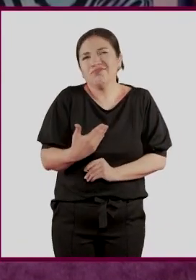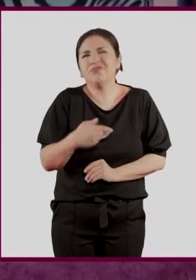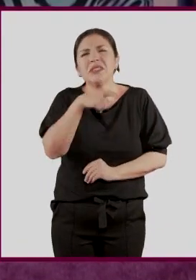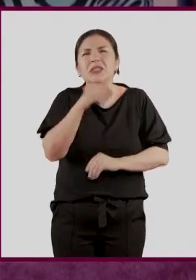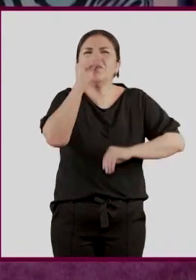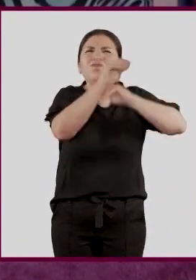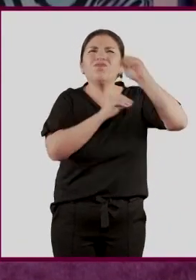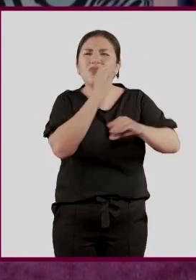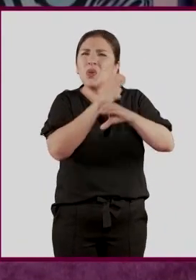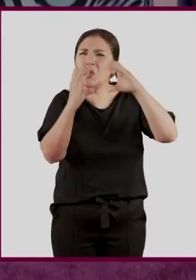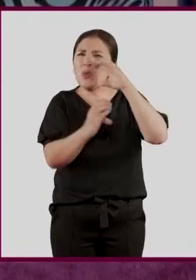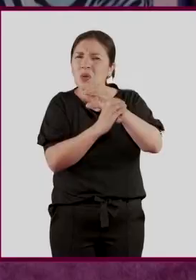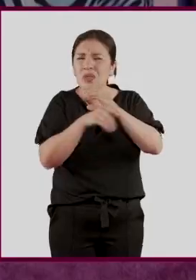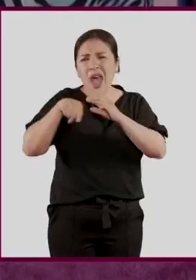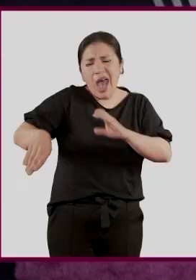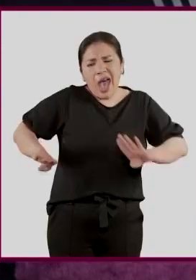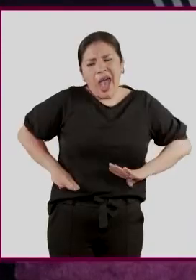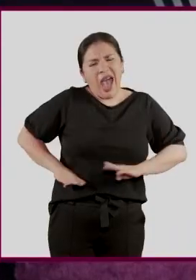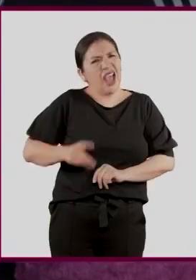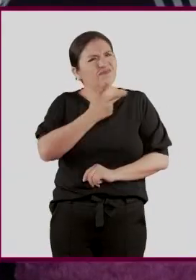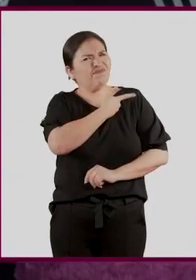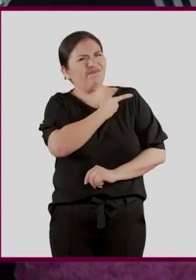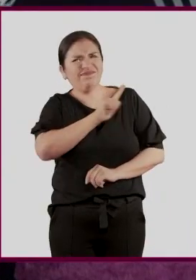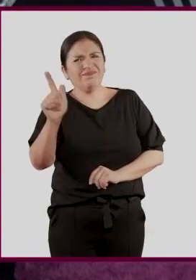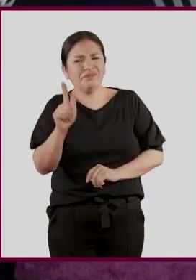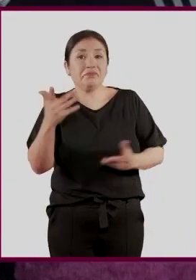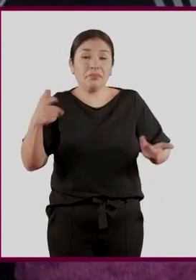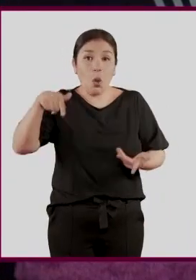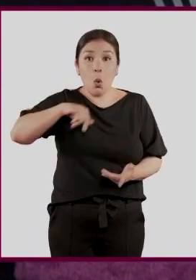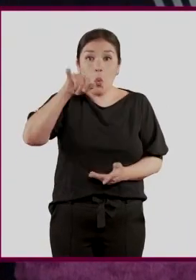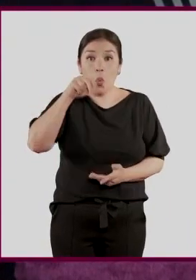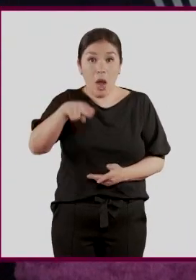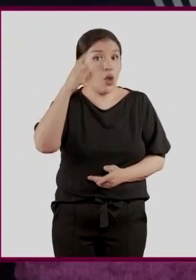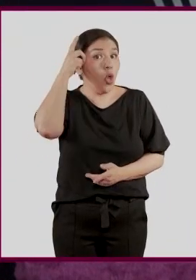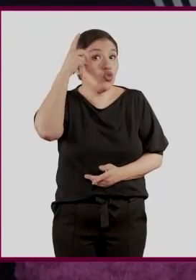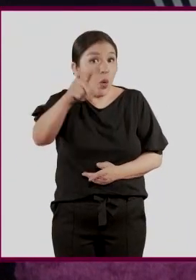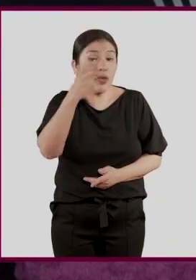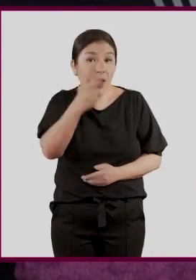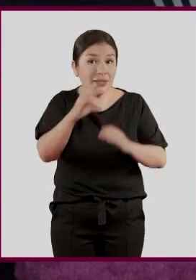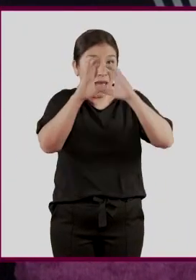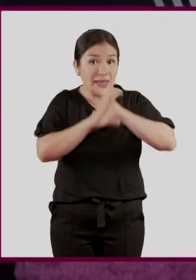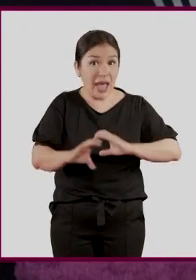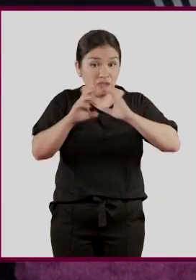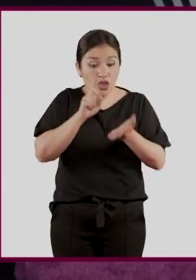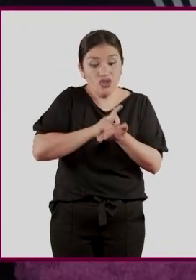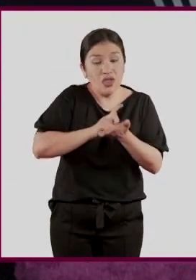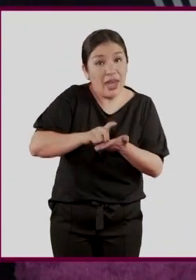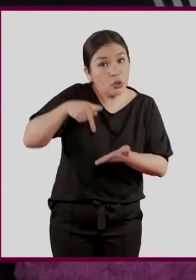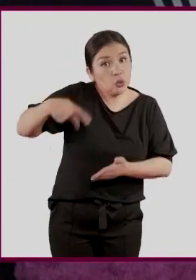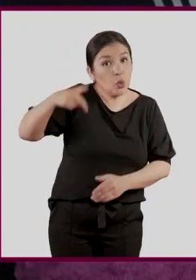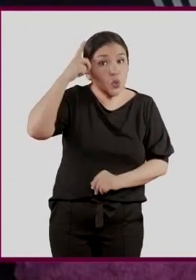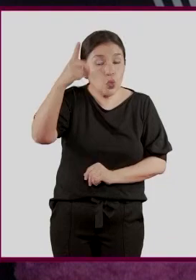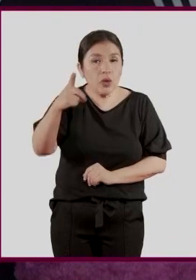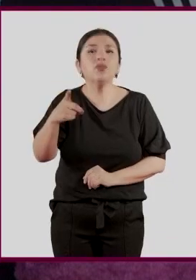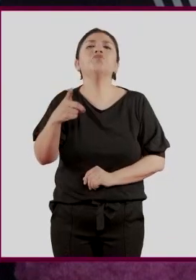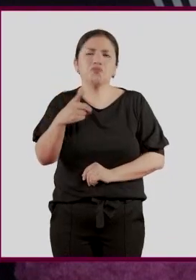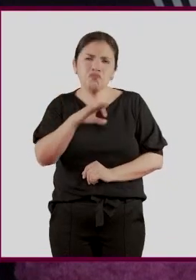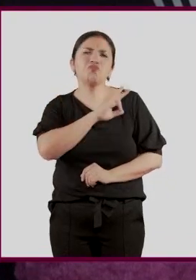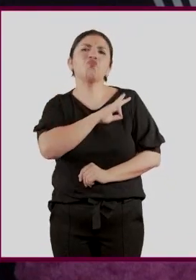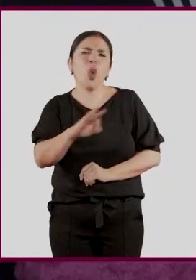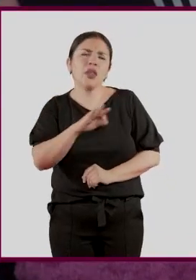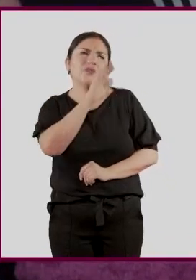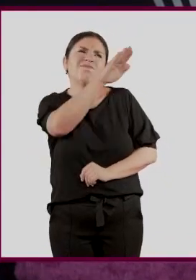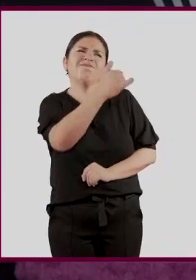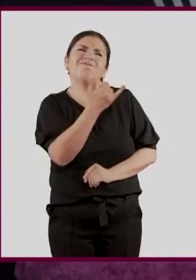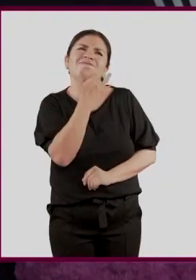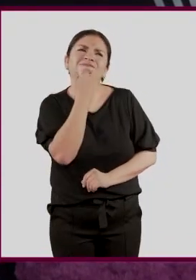tiene cosas que no le cayeron bien a Juan. Entonces Juan, como propietario de los derechos morales de la canción, tiene chance de